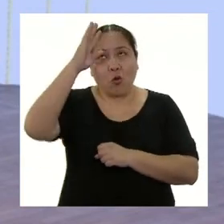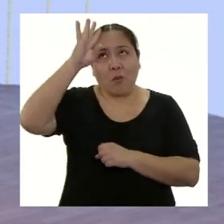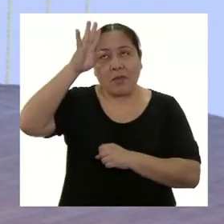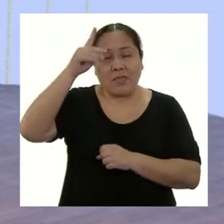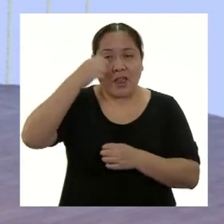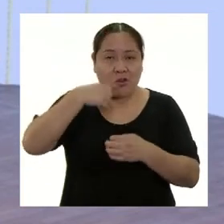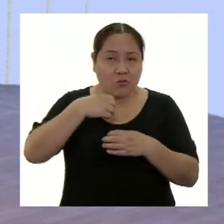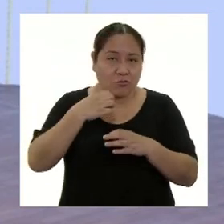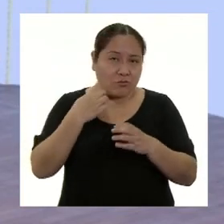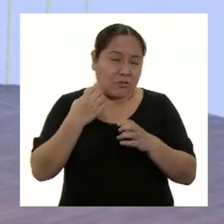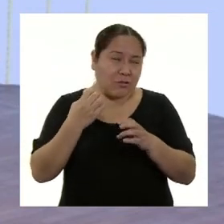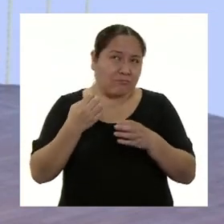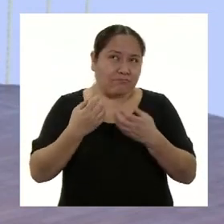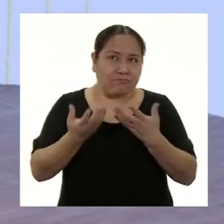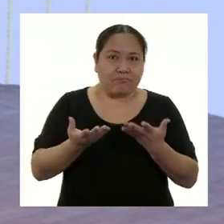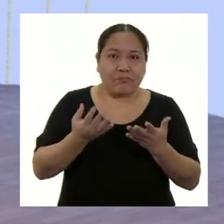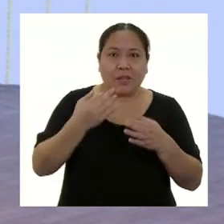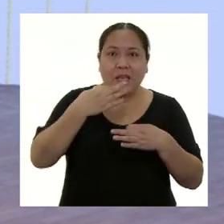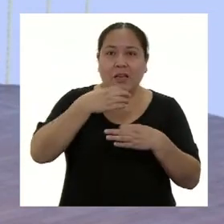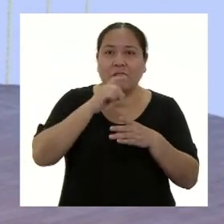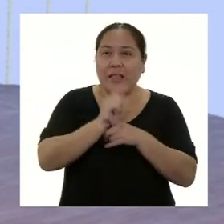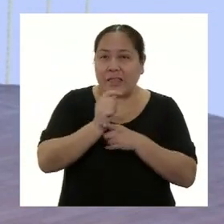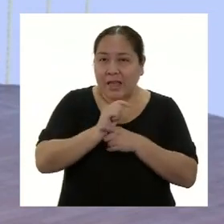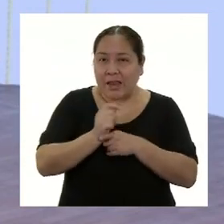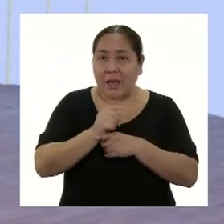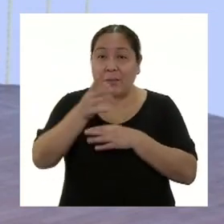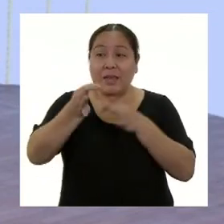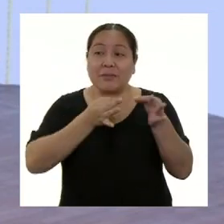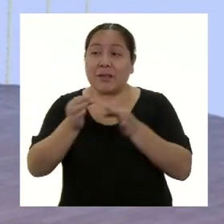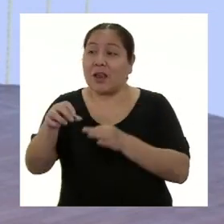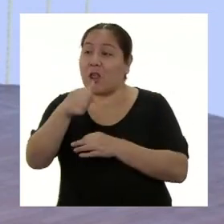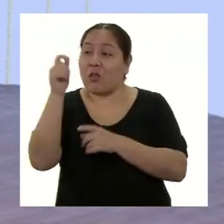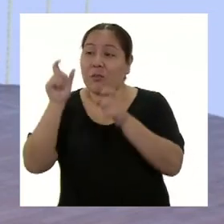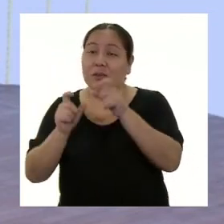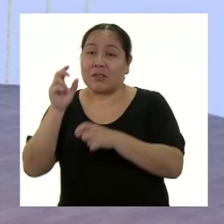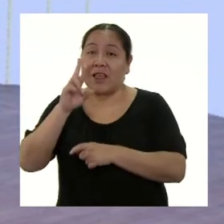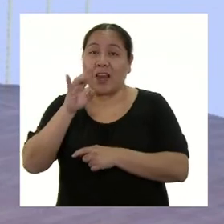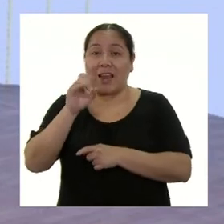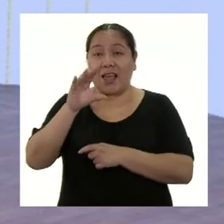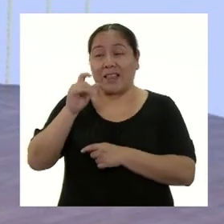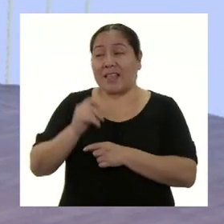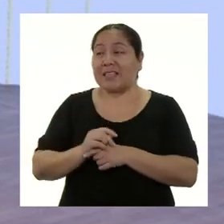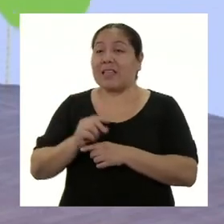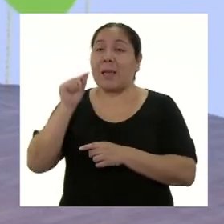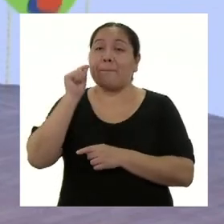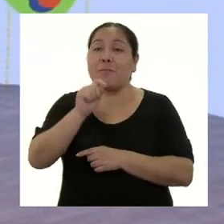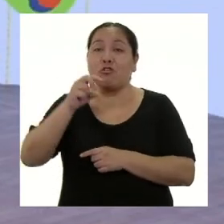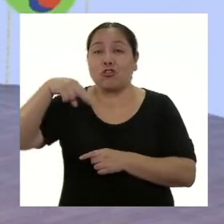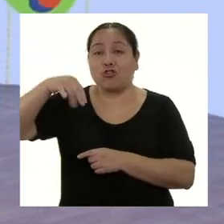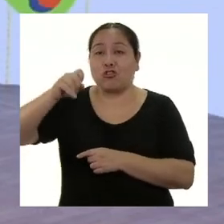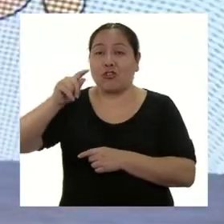similar para explicarle a alguien más las rectas y puntos notables que hemos aprendido hasta hoy.